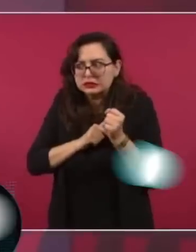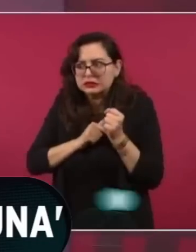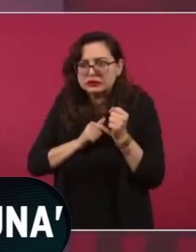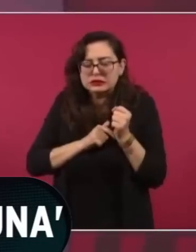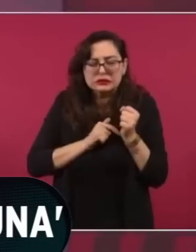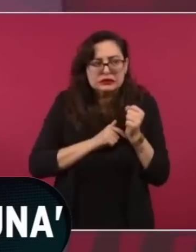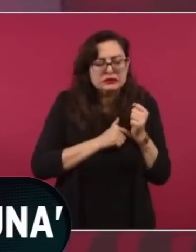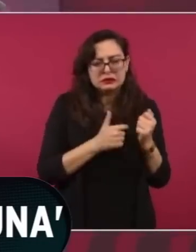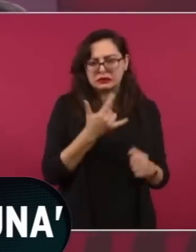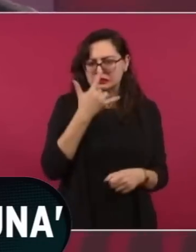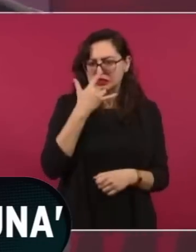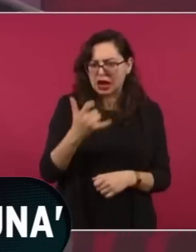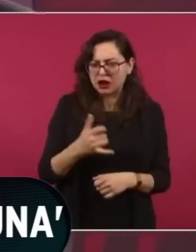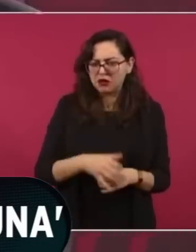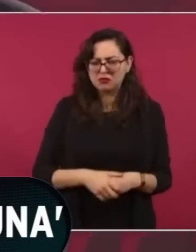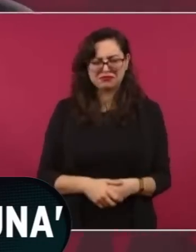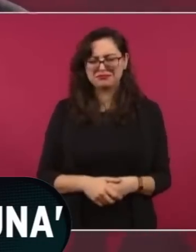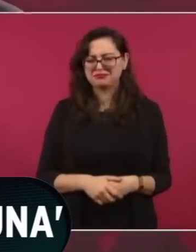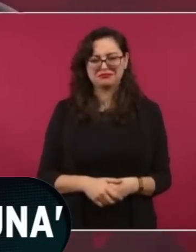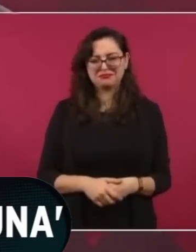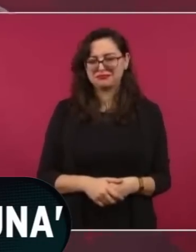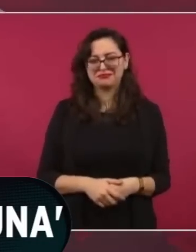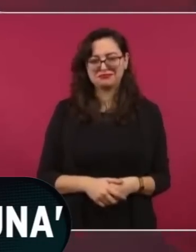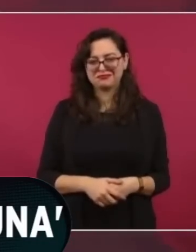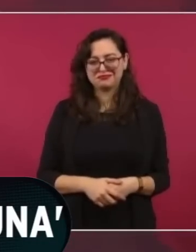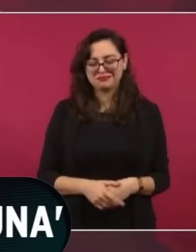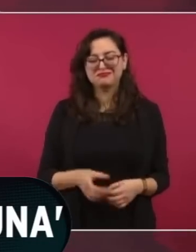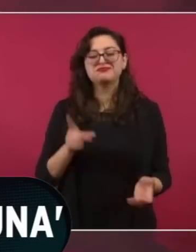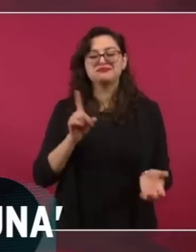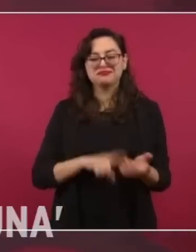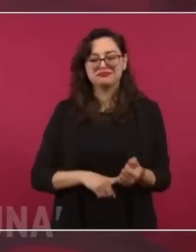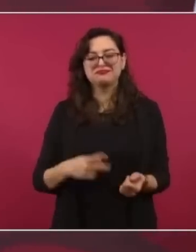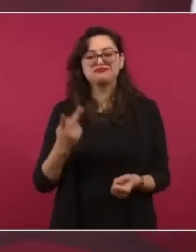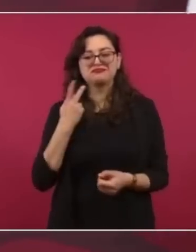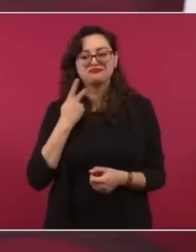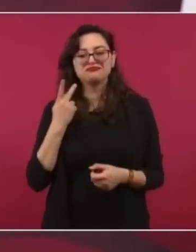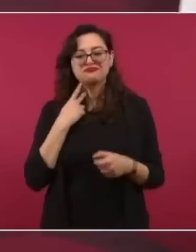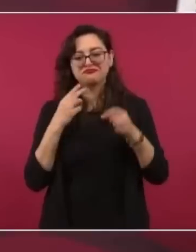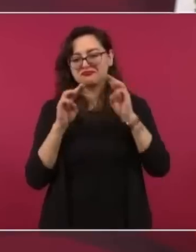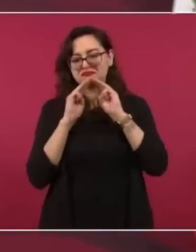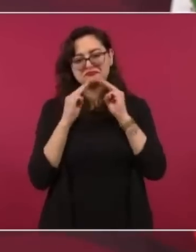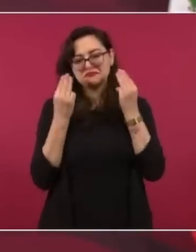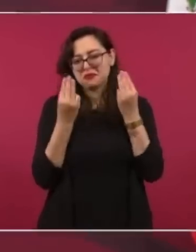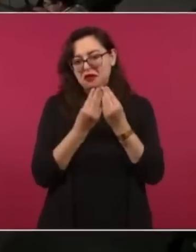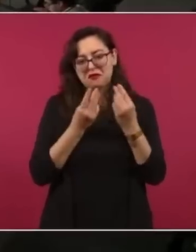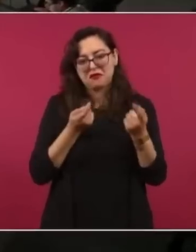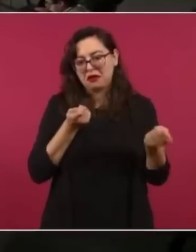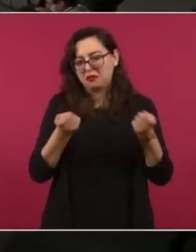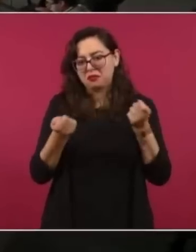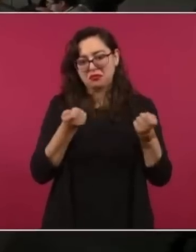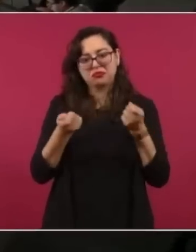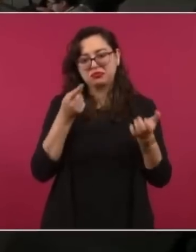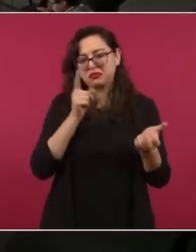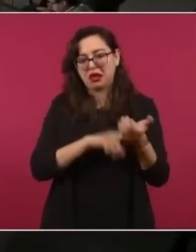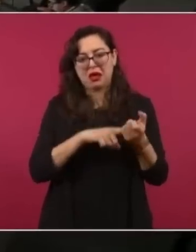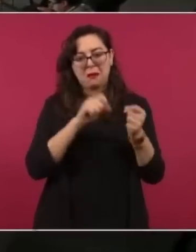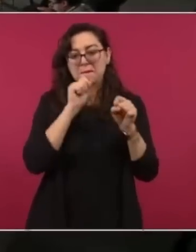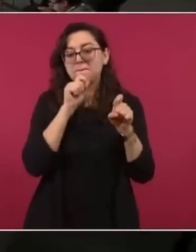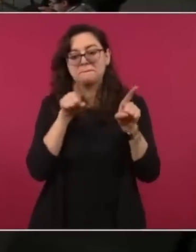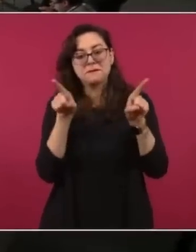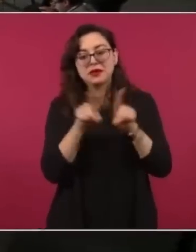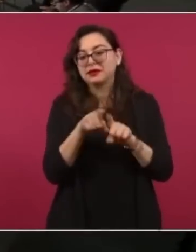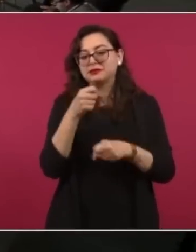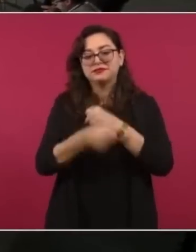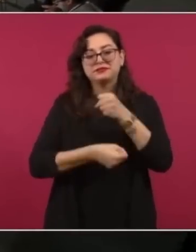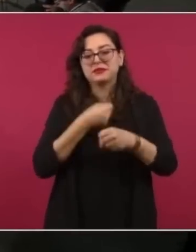estamos hablando de la mafia del poder que dominó por mucho